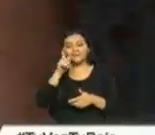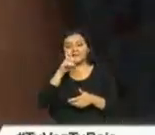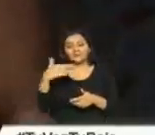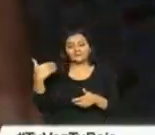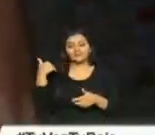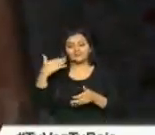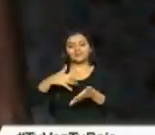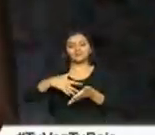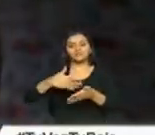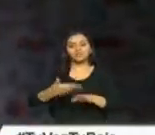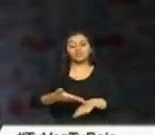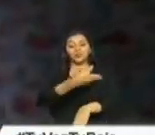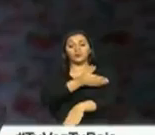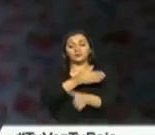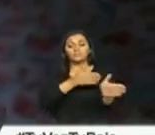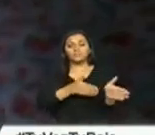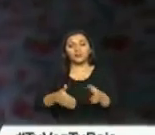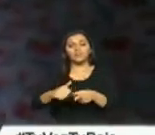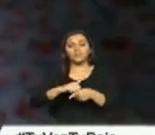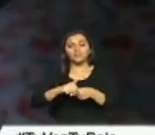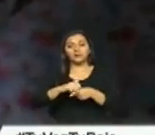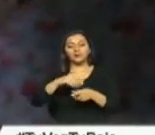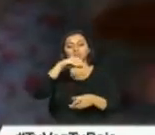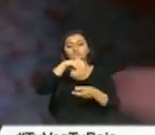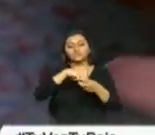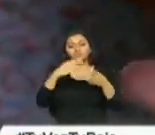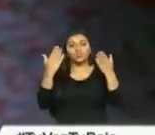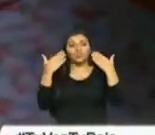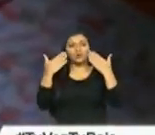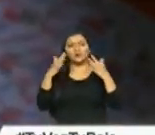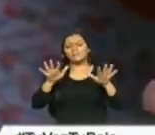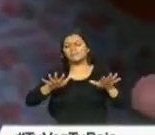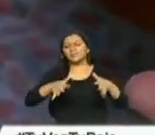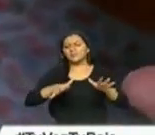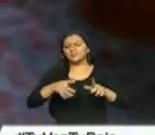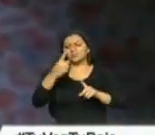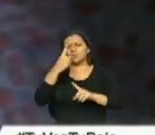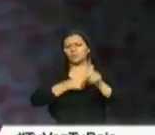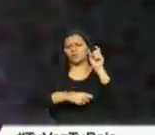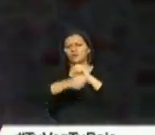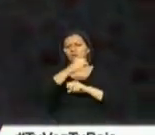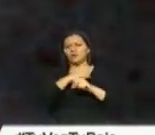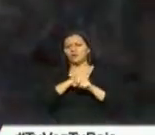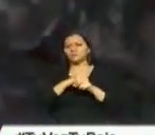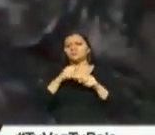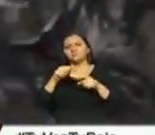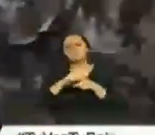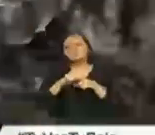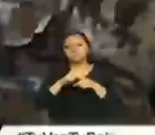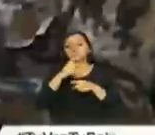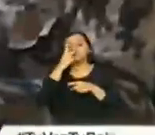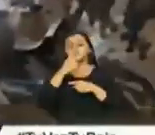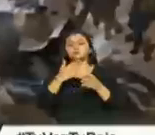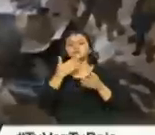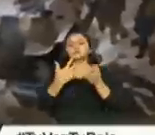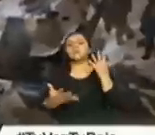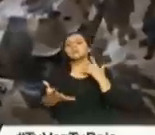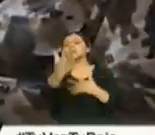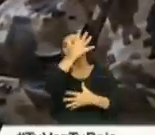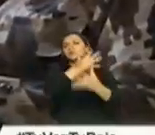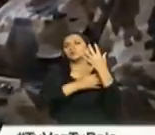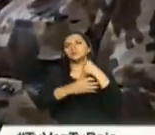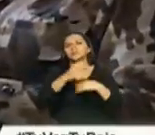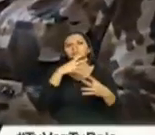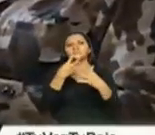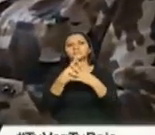un estudio previo a través de un plan piloto en la ciudad de Guayaquil hace aproximadamente un año, deja atrás viejas prácticas de las antiguas